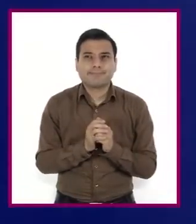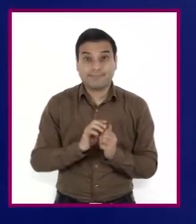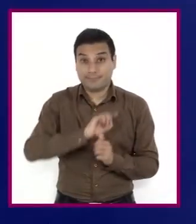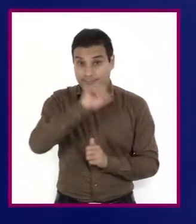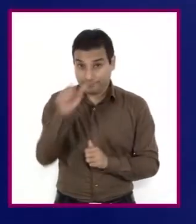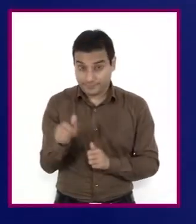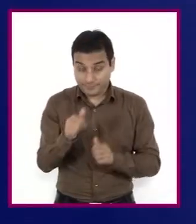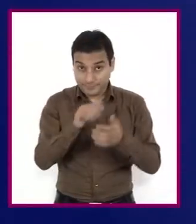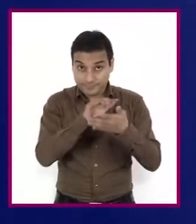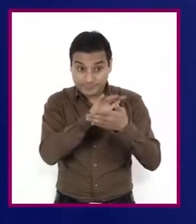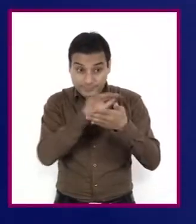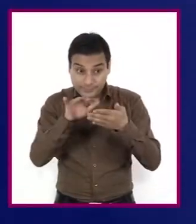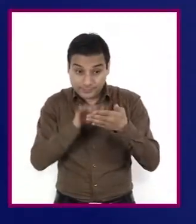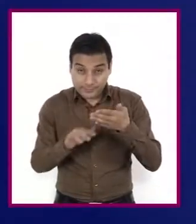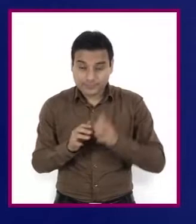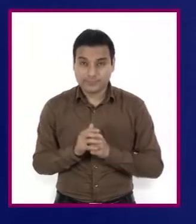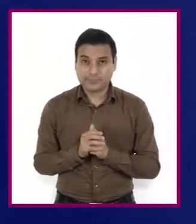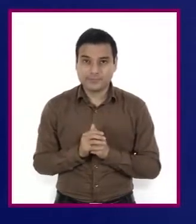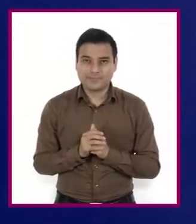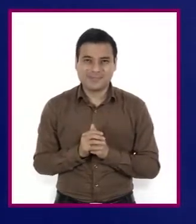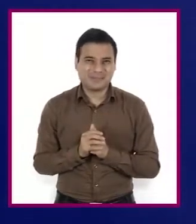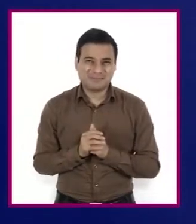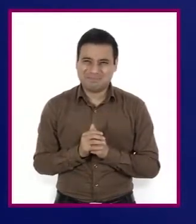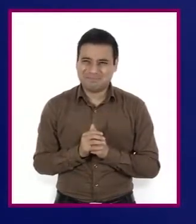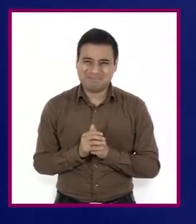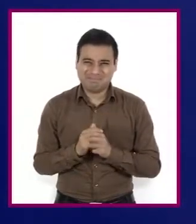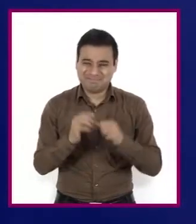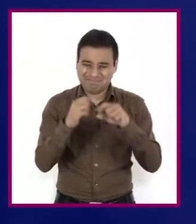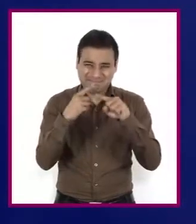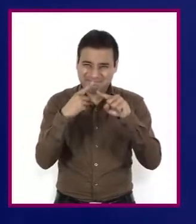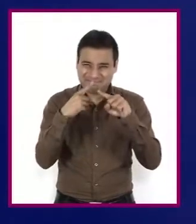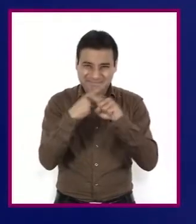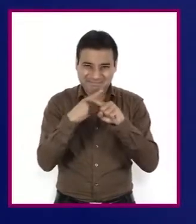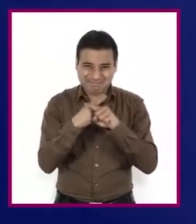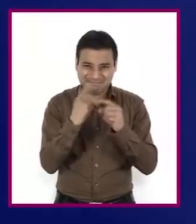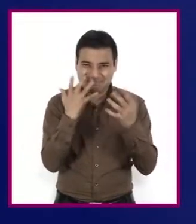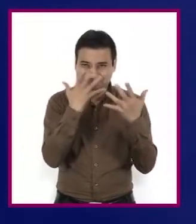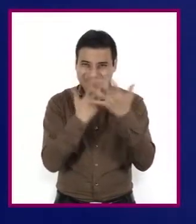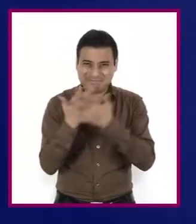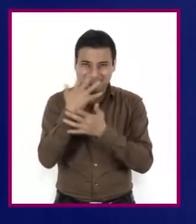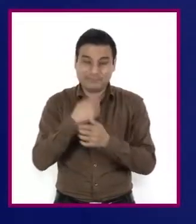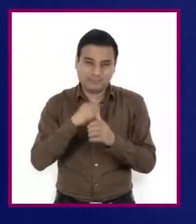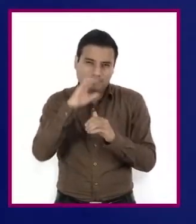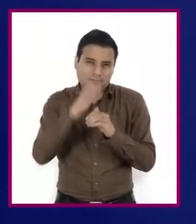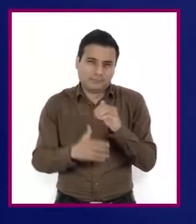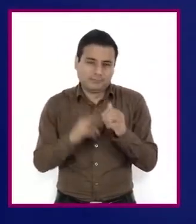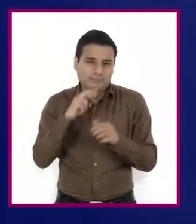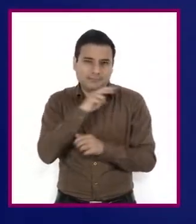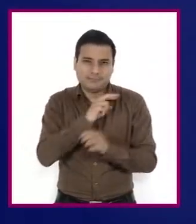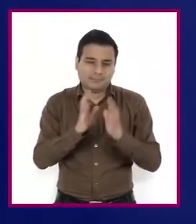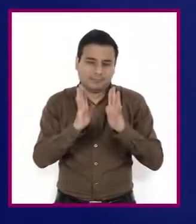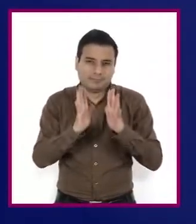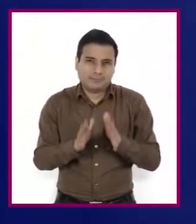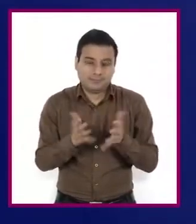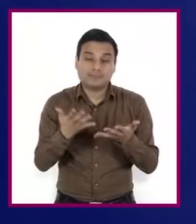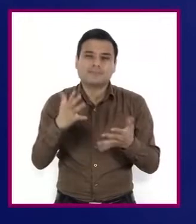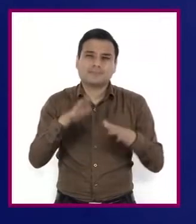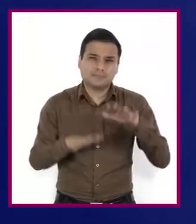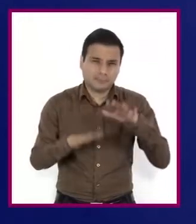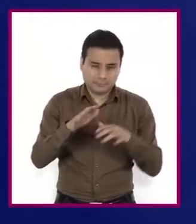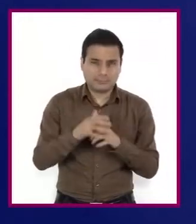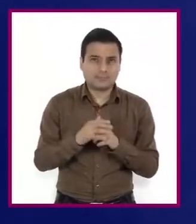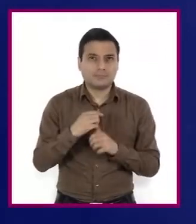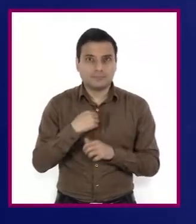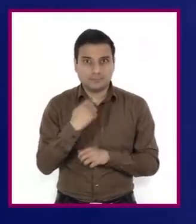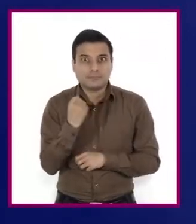después? Pues no se le entiende del todo, pero yo termino rápido. Algunas veces tengo más inspiración o